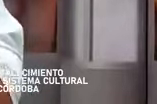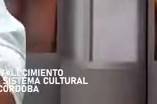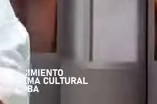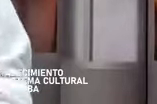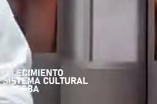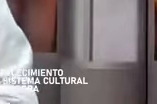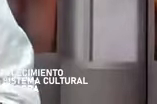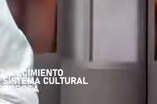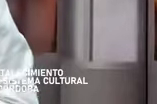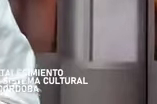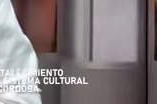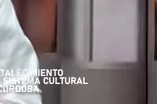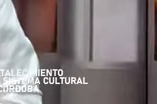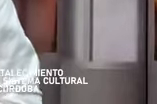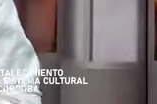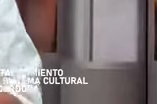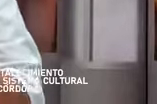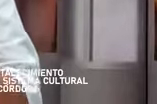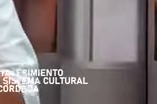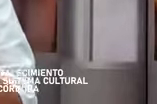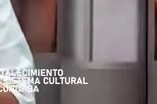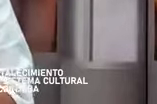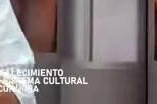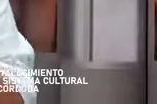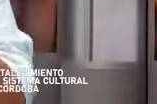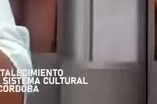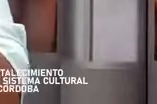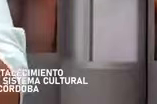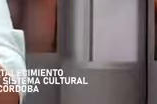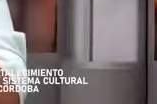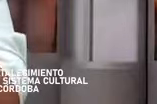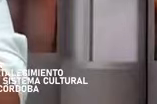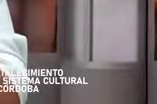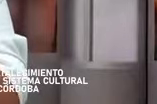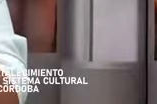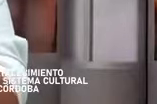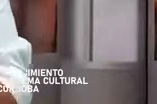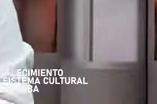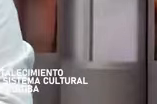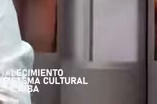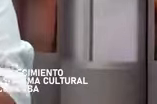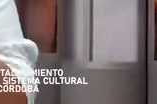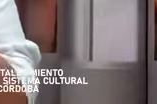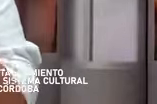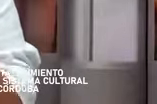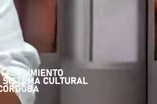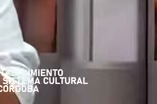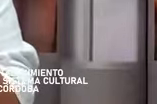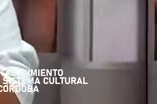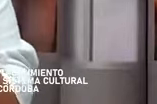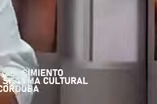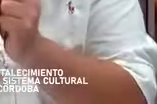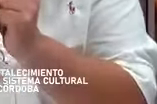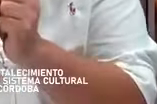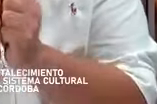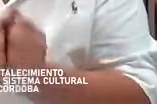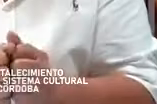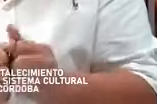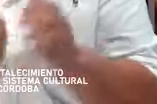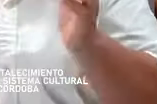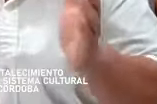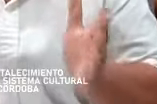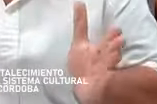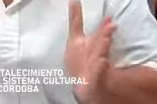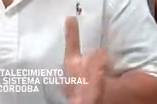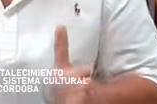de Cultura y la Gobernación de Córdoba. Es el producto de un arduo trabajo de gestión con el objetivo de producir